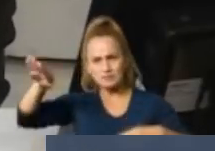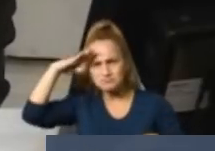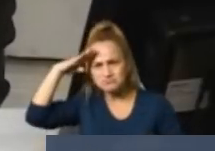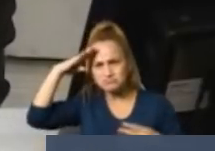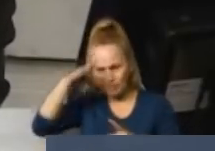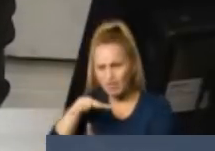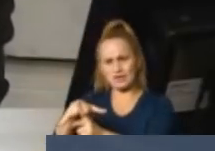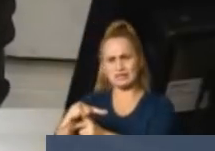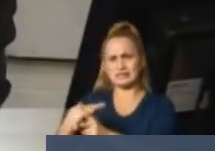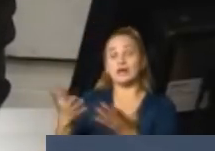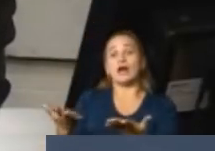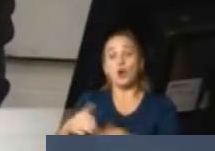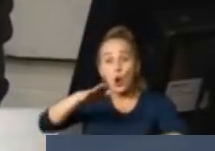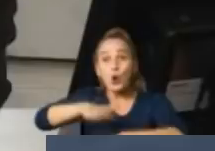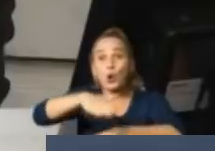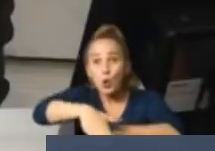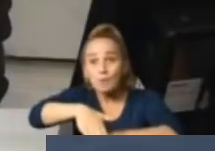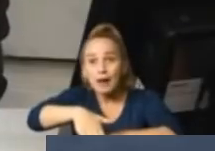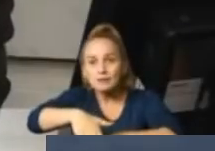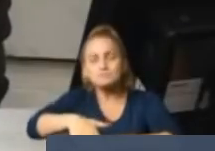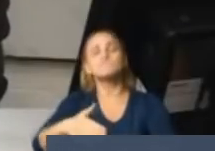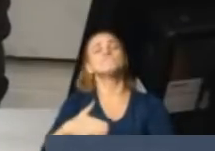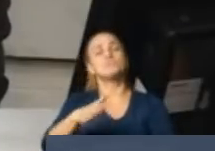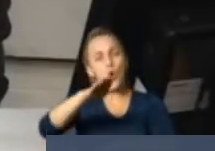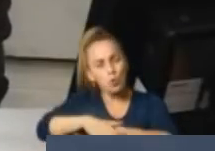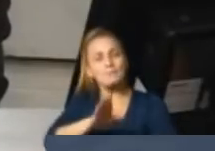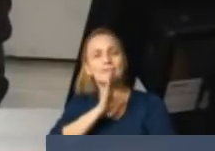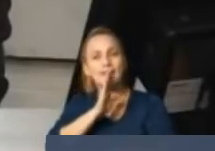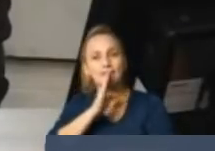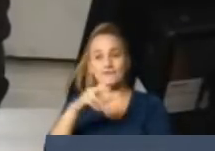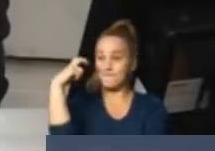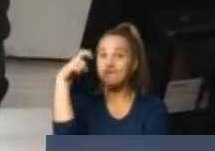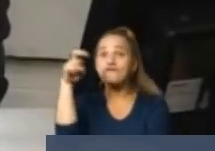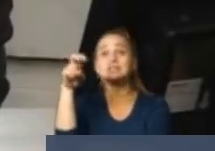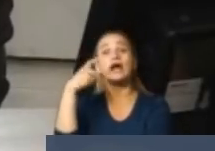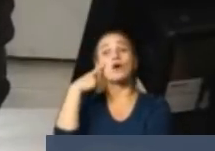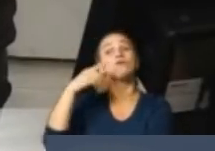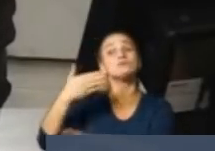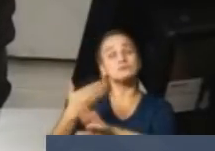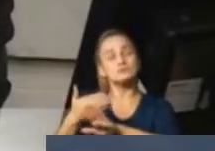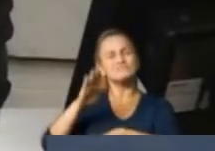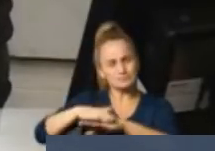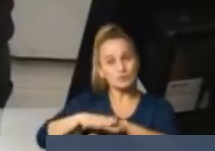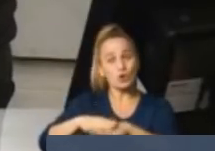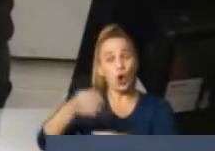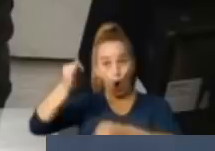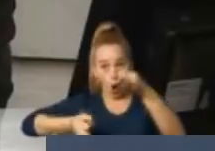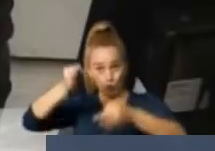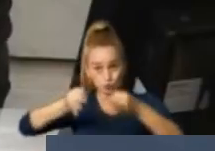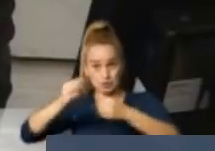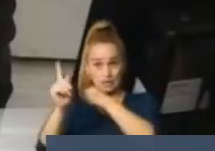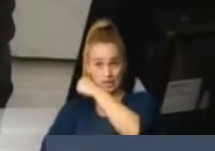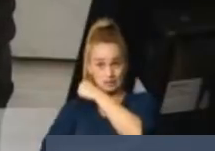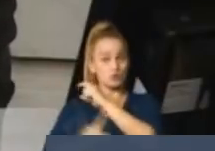Y eso tiene unos culpables concretos, individuales. El fiscal debe dar cuenta, no la justicia penal militar,